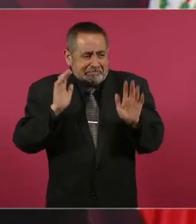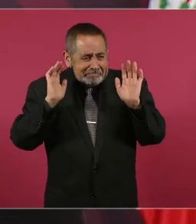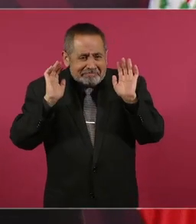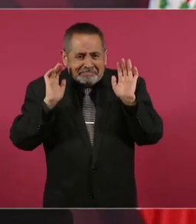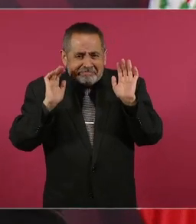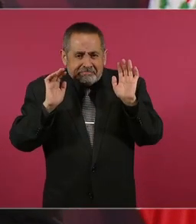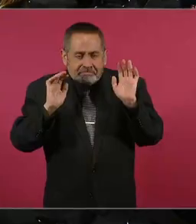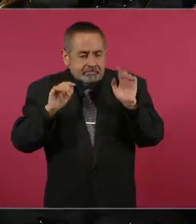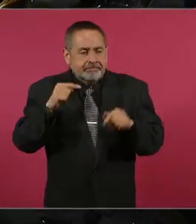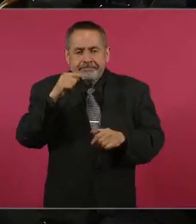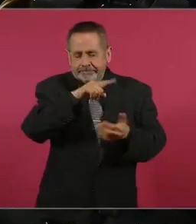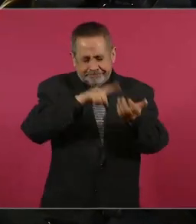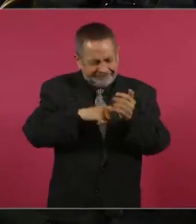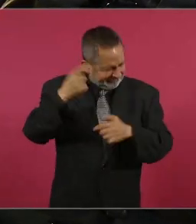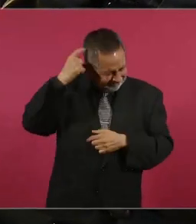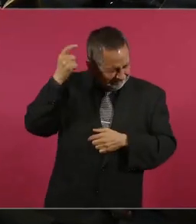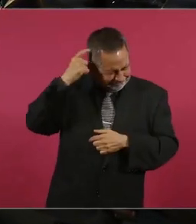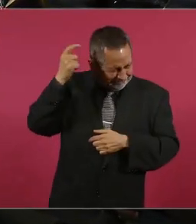Es un asunto